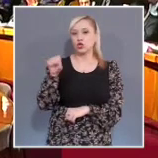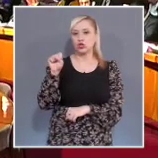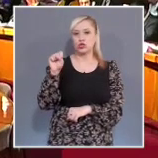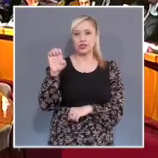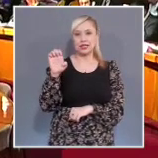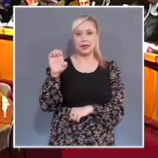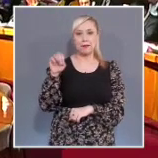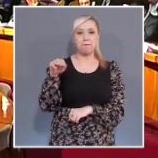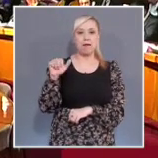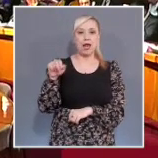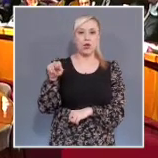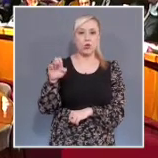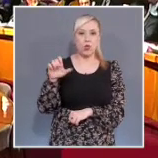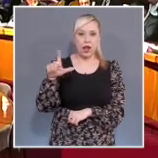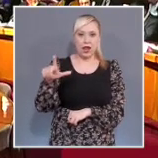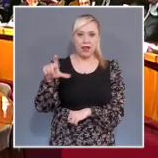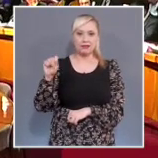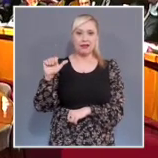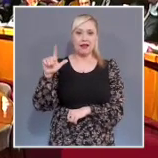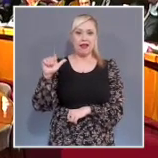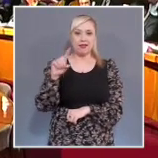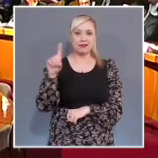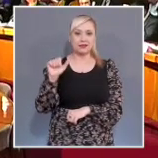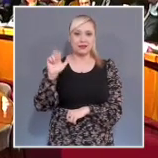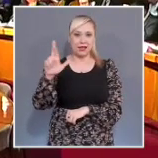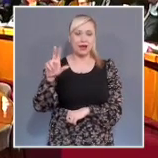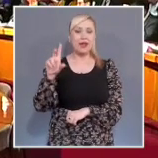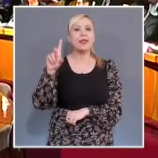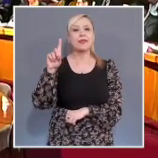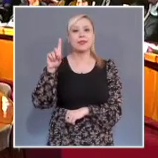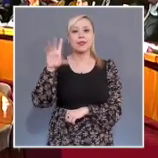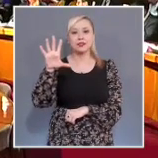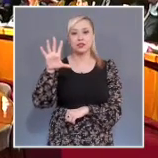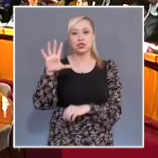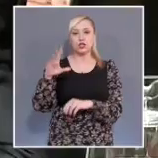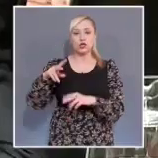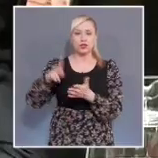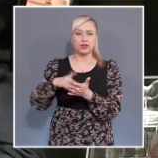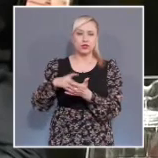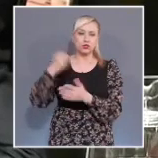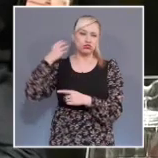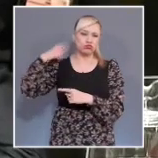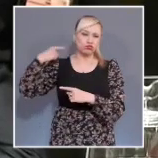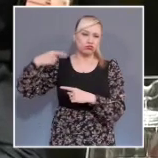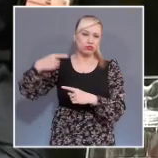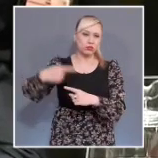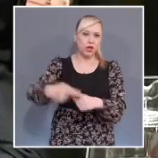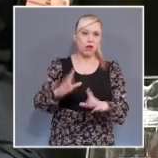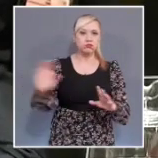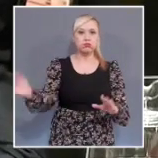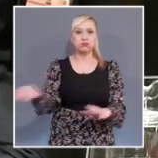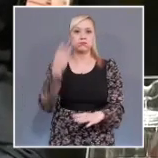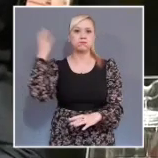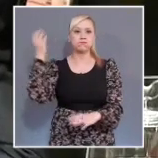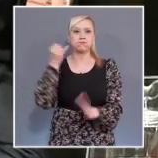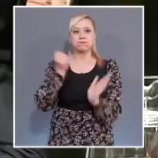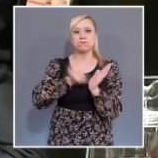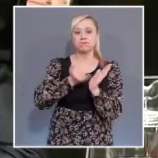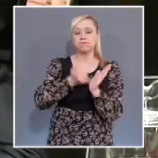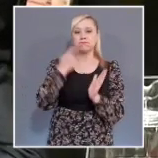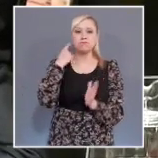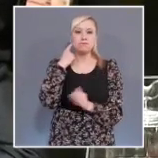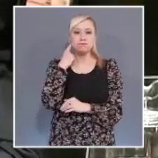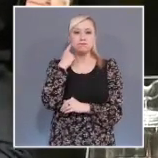la inauguración del 35 Seminario Regional de Política Fiscal. En la CEPAL hemos advertido que